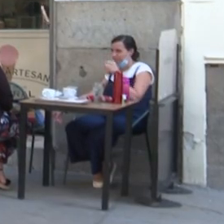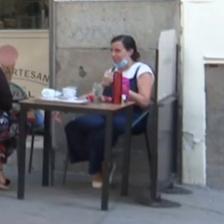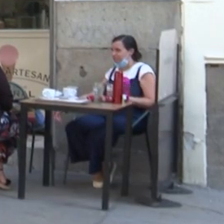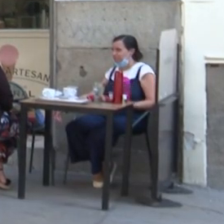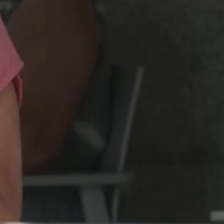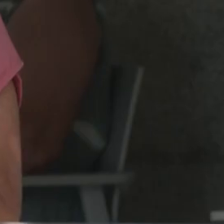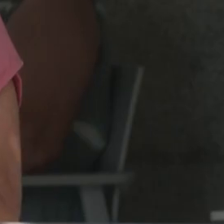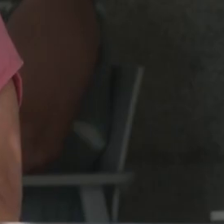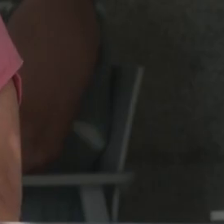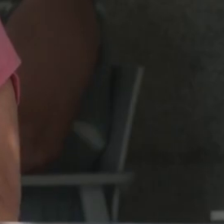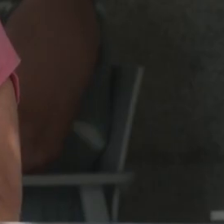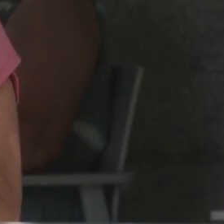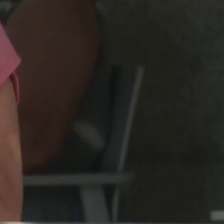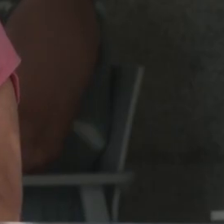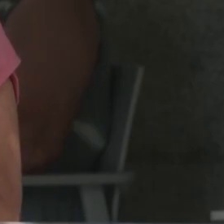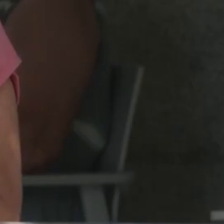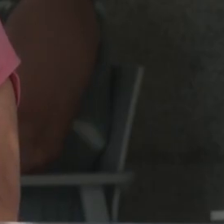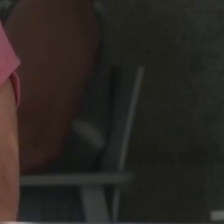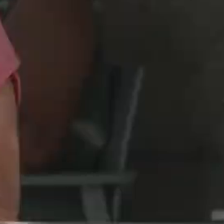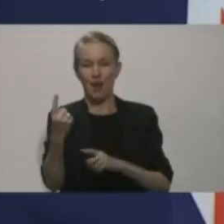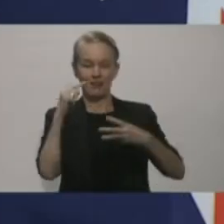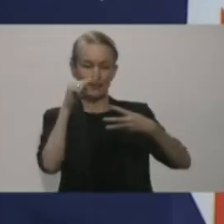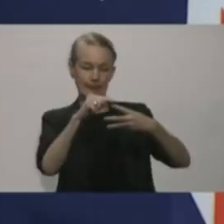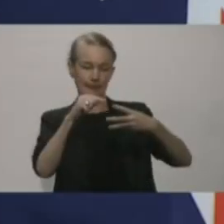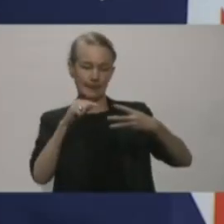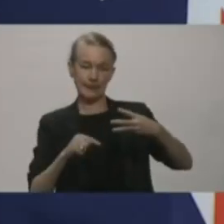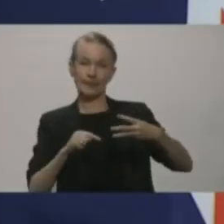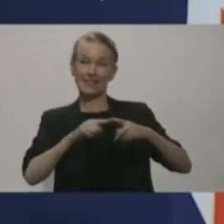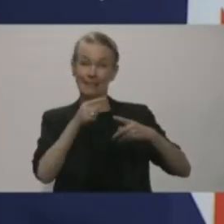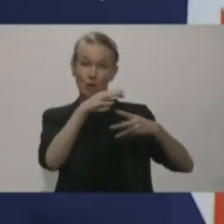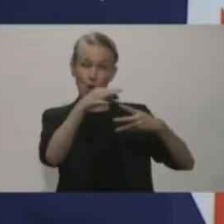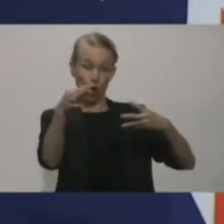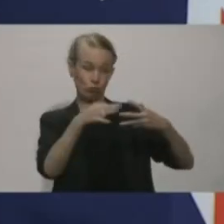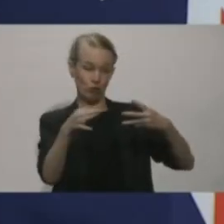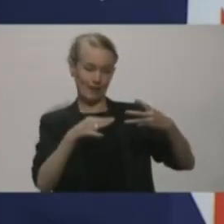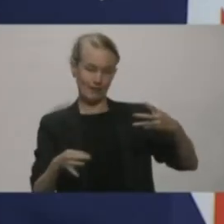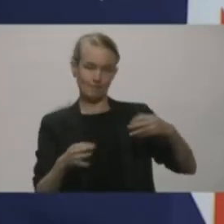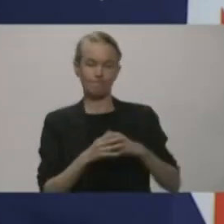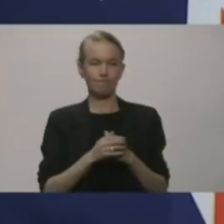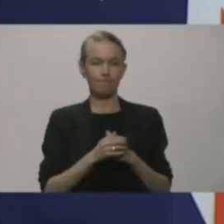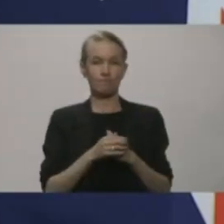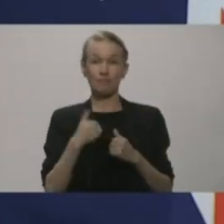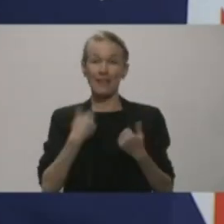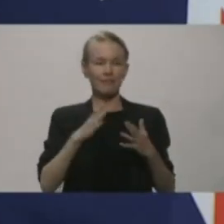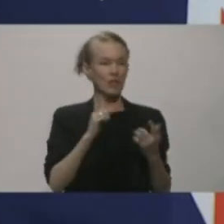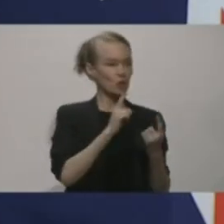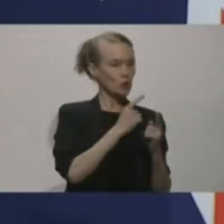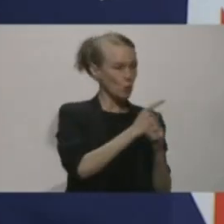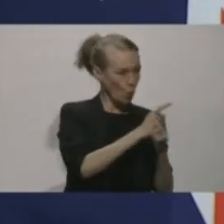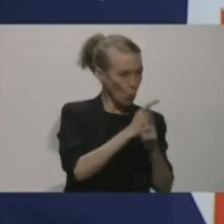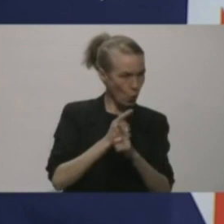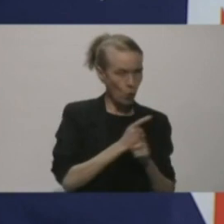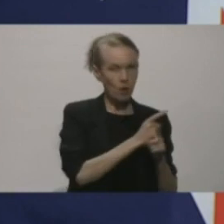locales nocturnos y restricciones a fumar en las calles. Por su parte, Nueva Zelanda, que llegó a tener 102 días sin casos